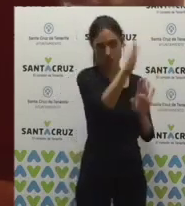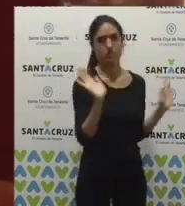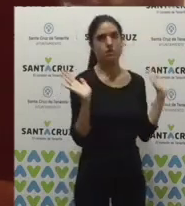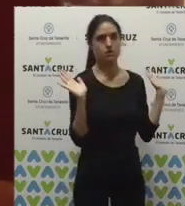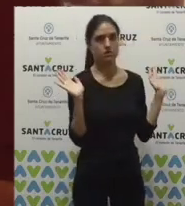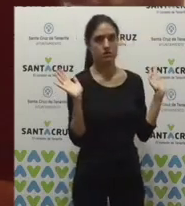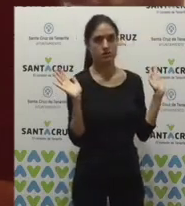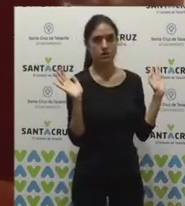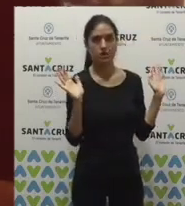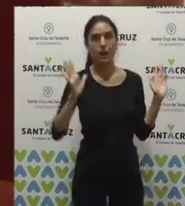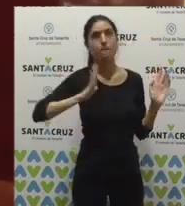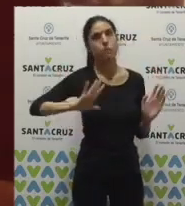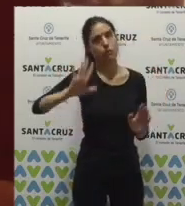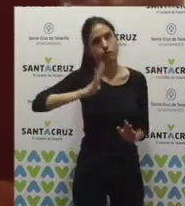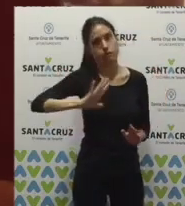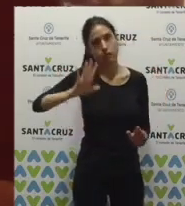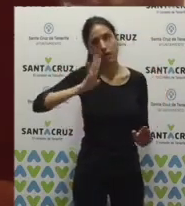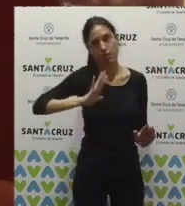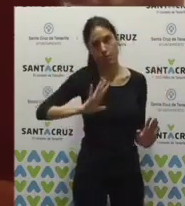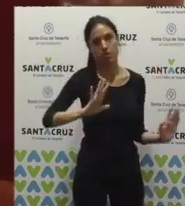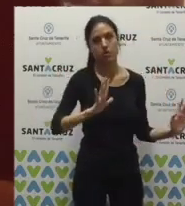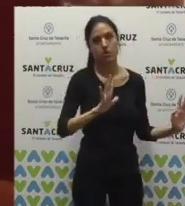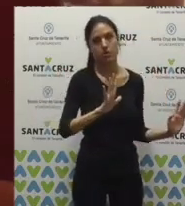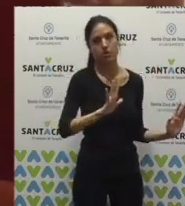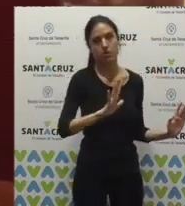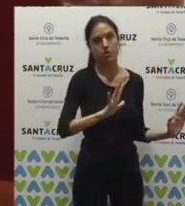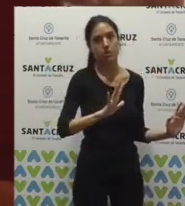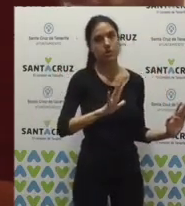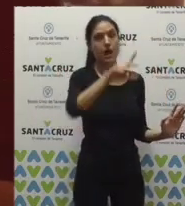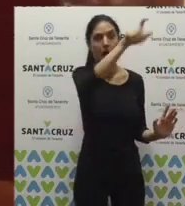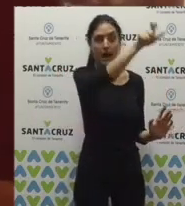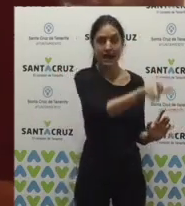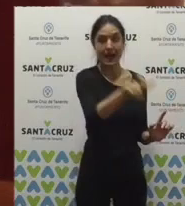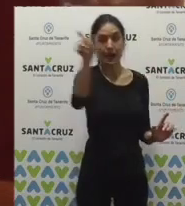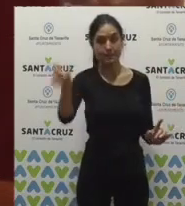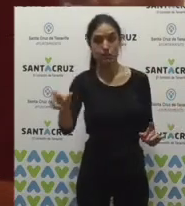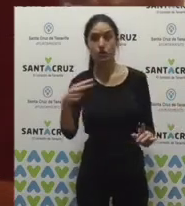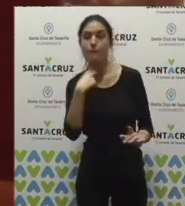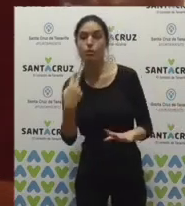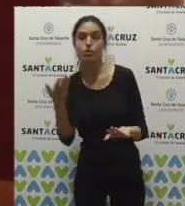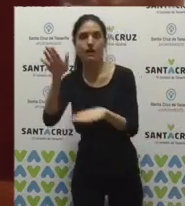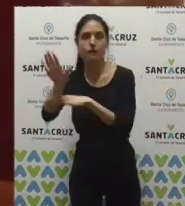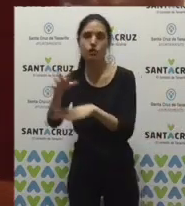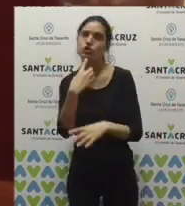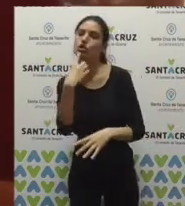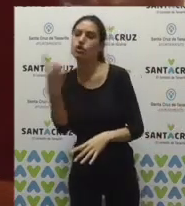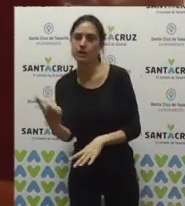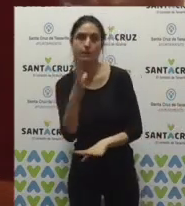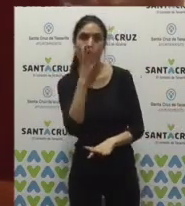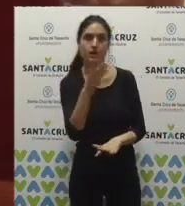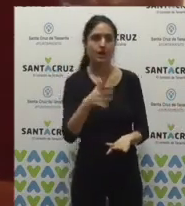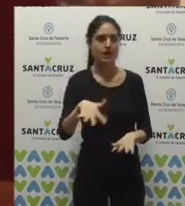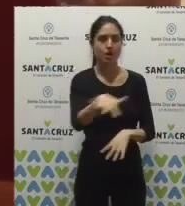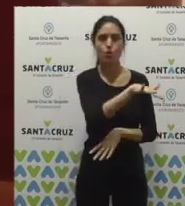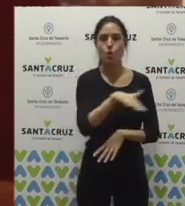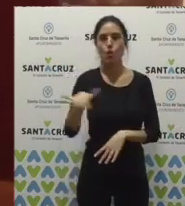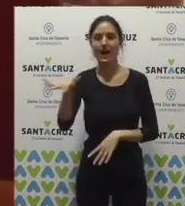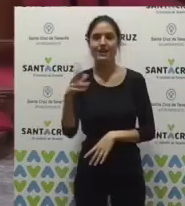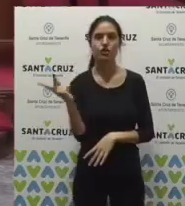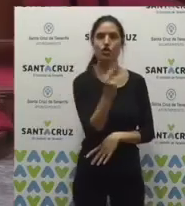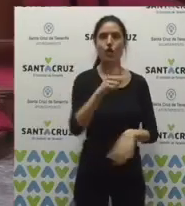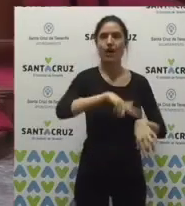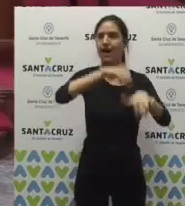si se lo comuniquen por lo menos a sus portavoces porque no se puede estar en dos sitios a la vez eso es imposible